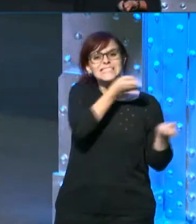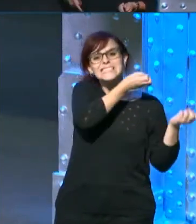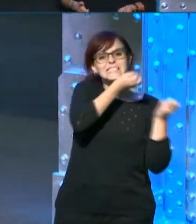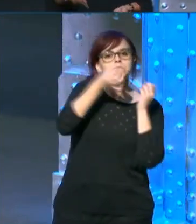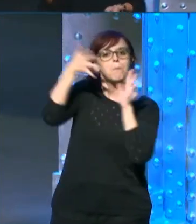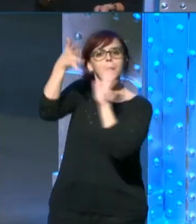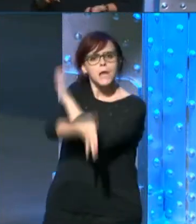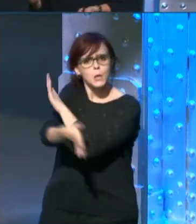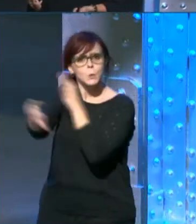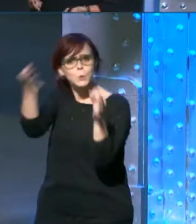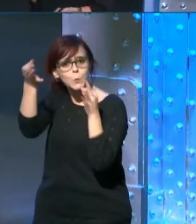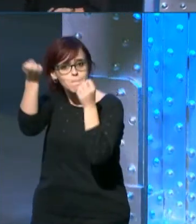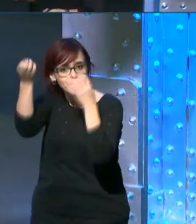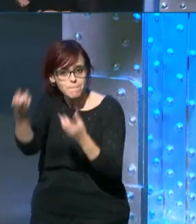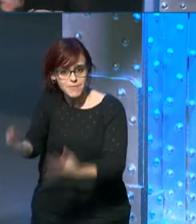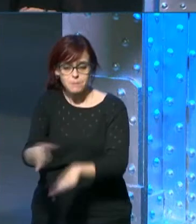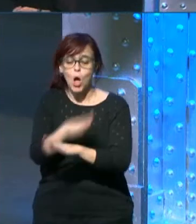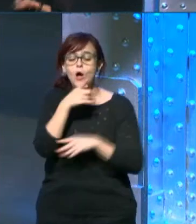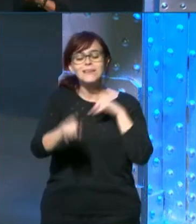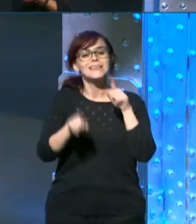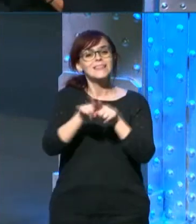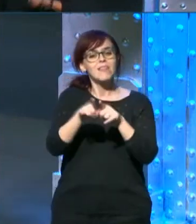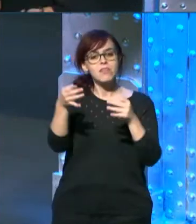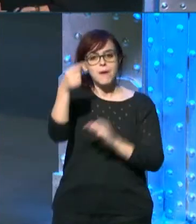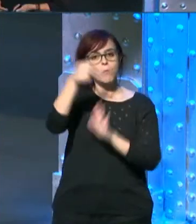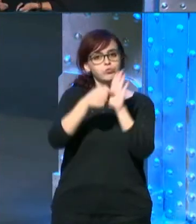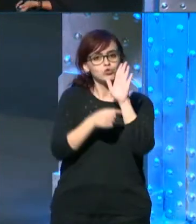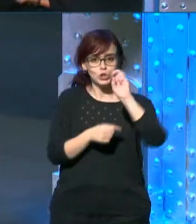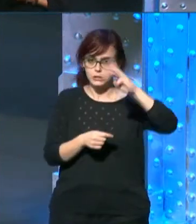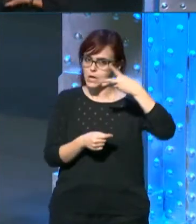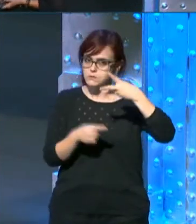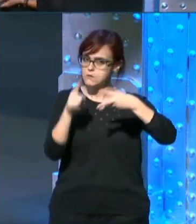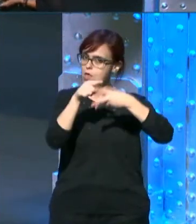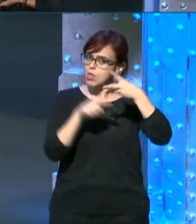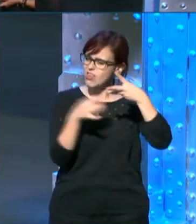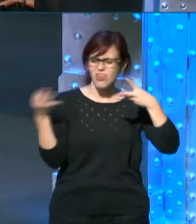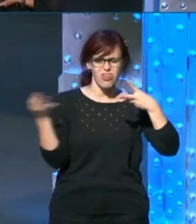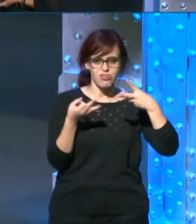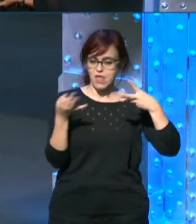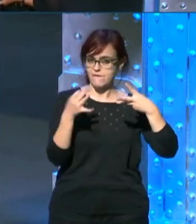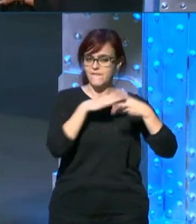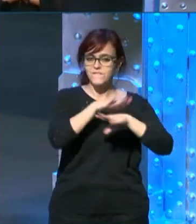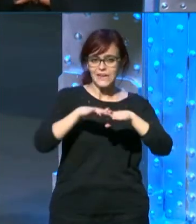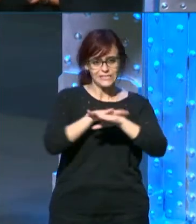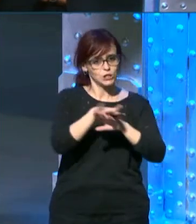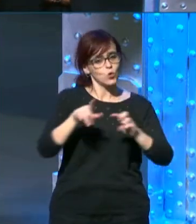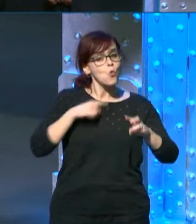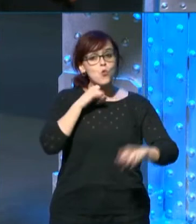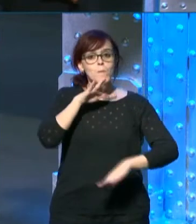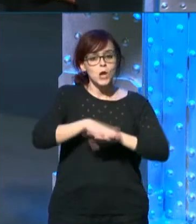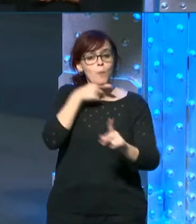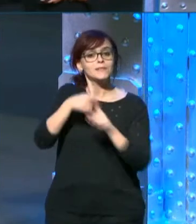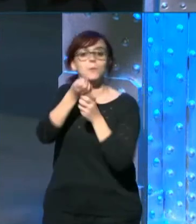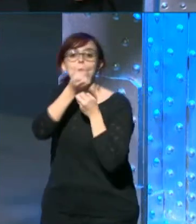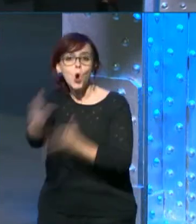pasos claves que tenemos que seguir a la hora de cocinar estos requisitos. El primero es, pero